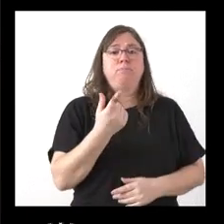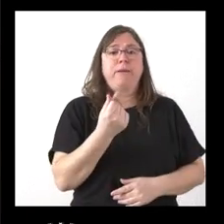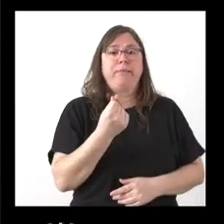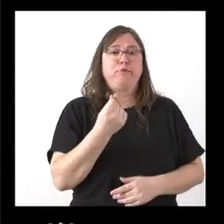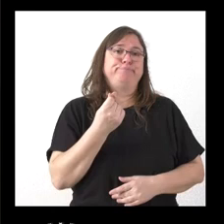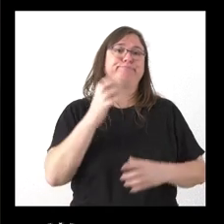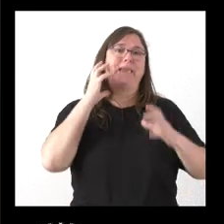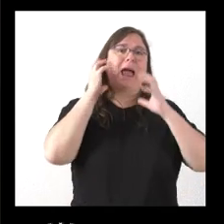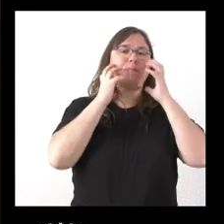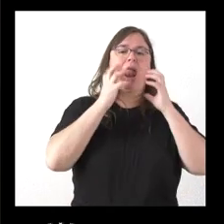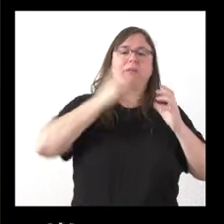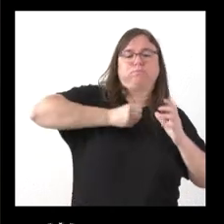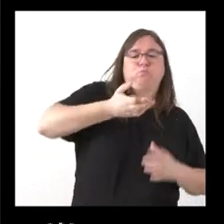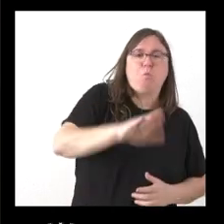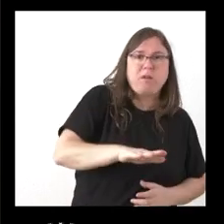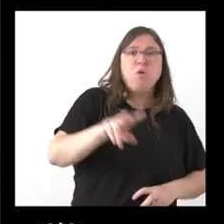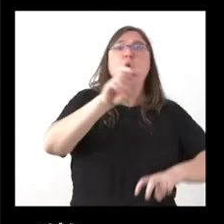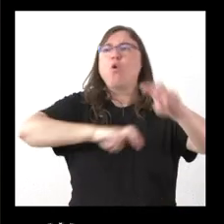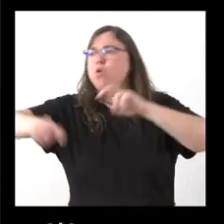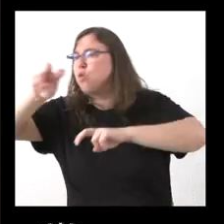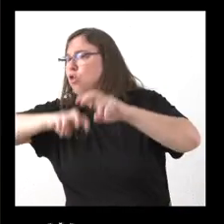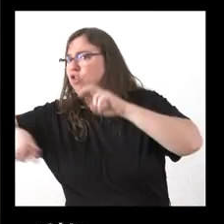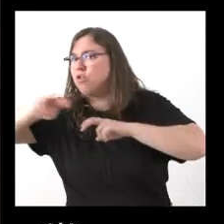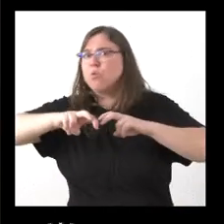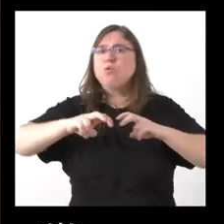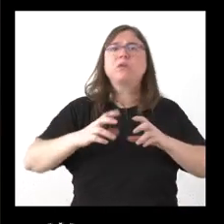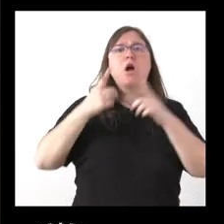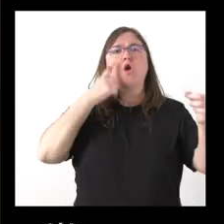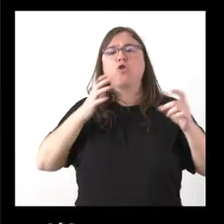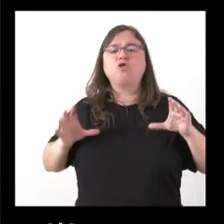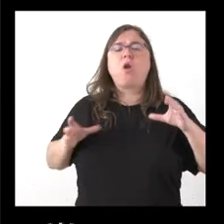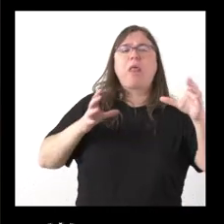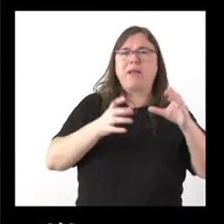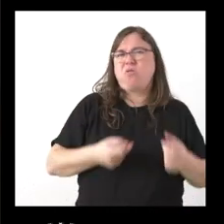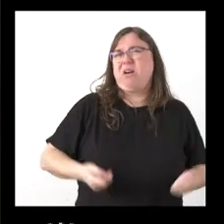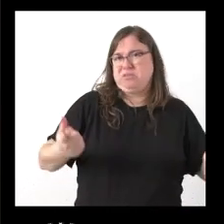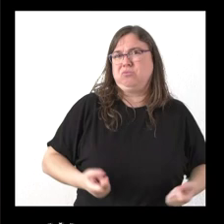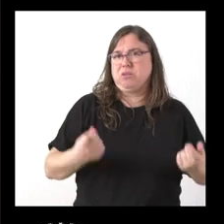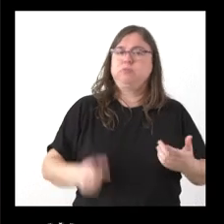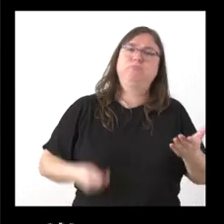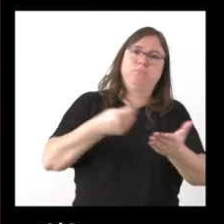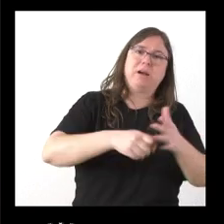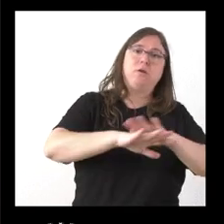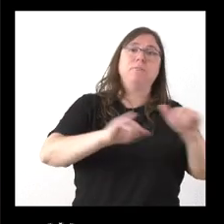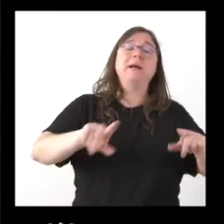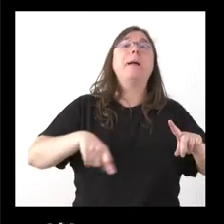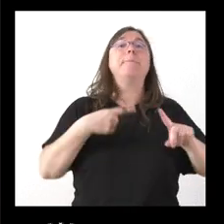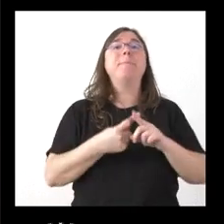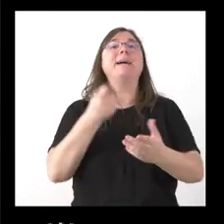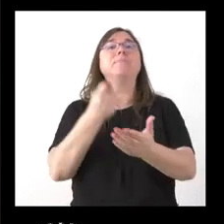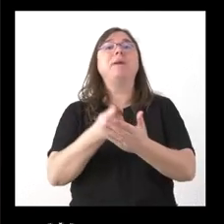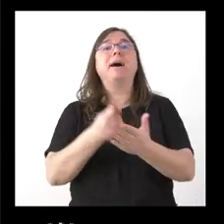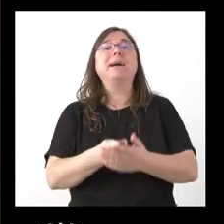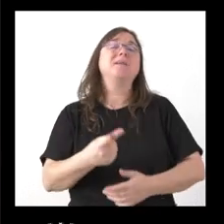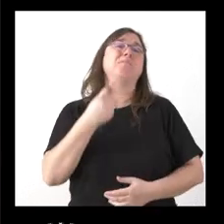del animal Por los gastos asociados a la búsqueda del animal siniestrado al manejo del rebaño a los trámites sino también que paga el lucro cesante es decir la ganancia